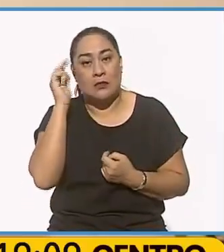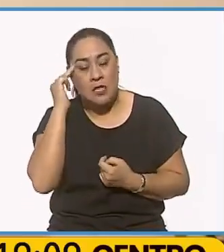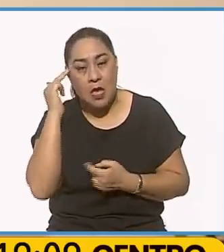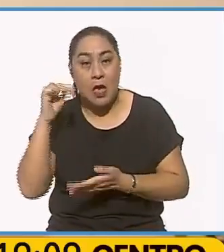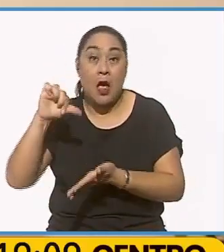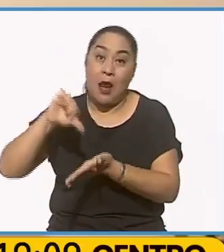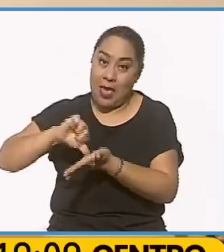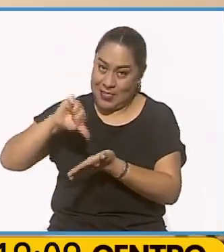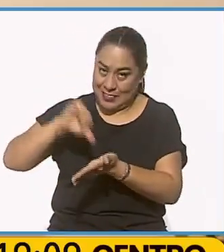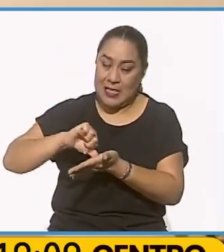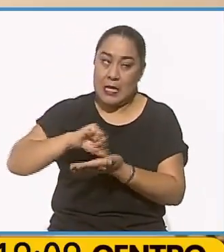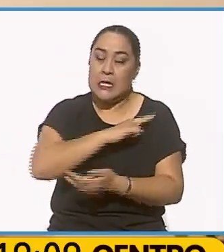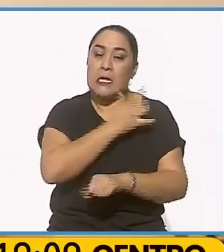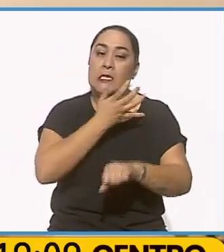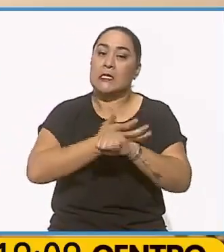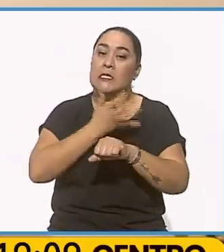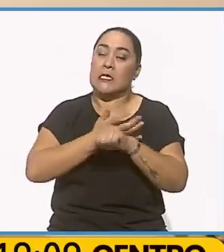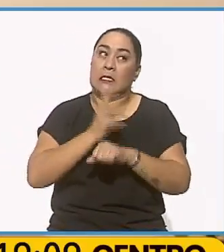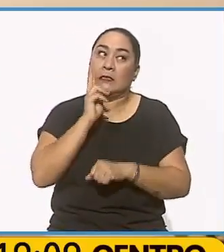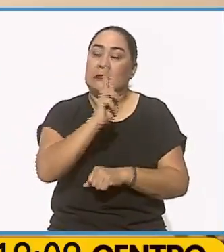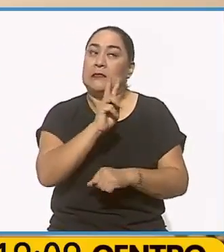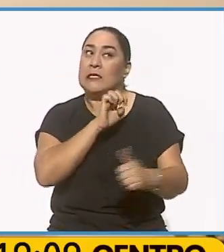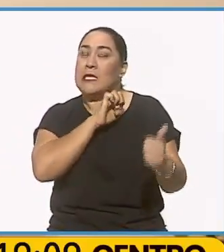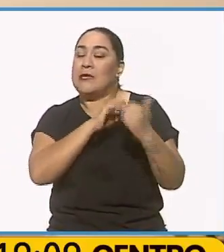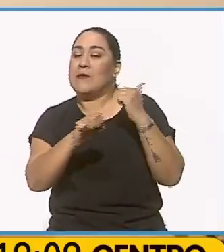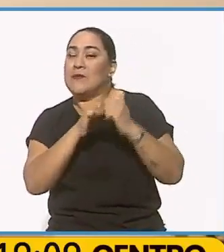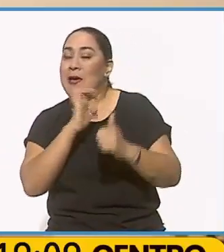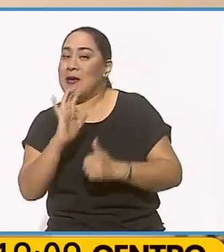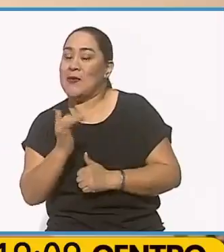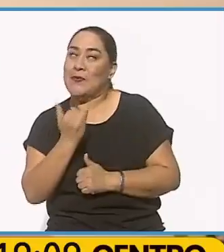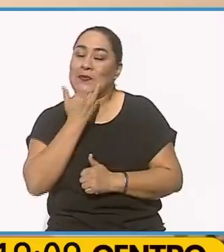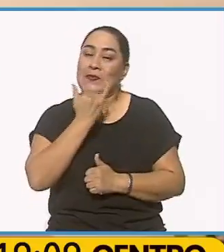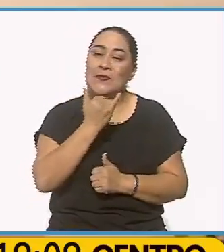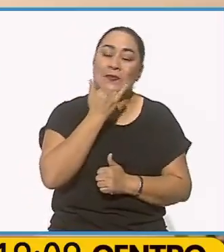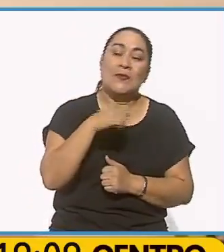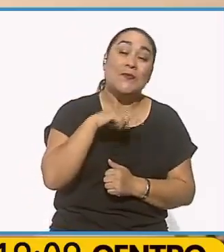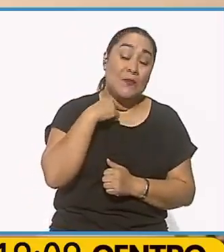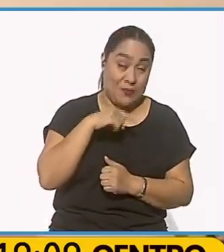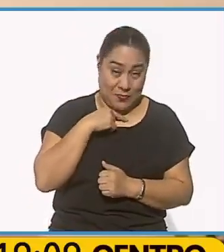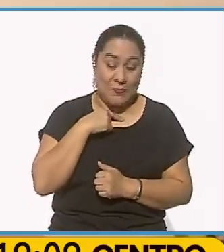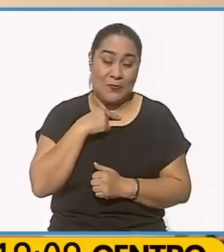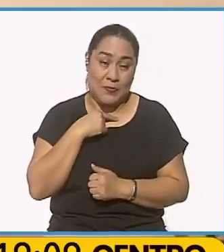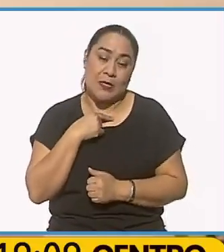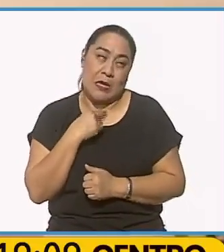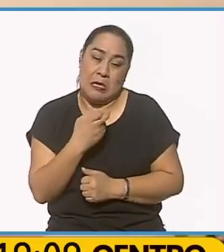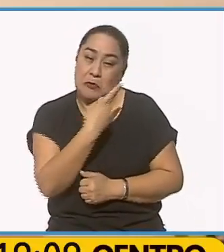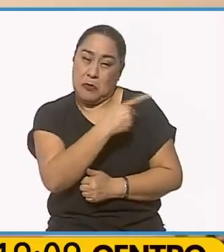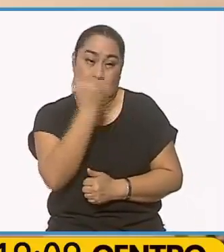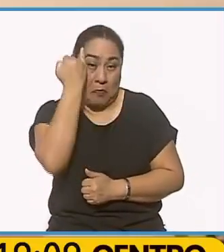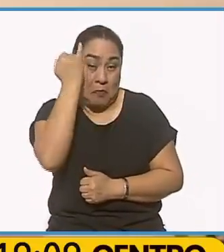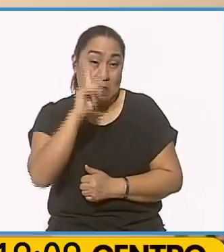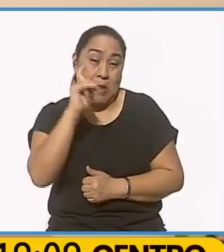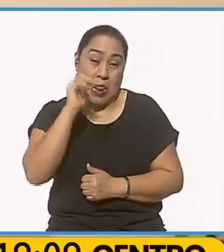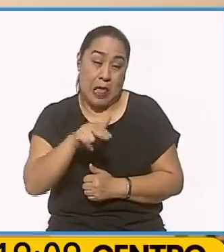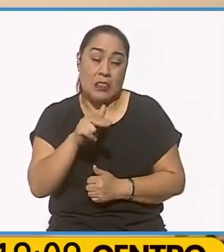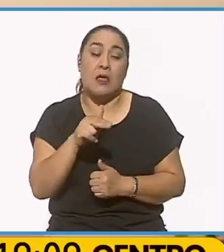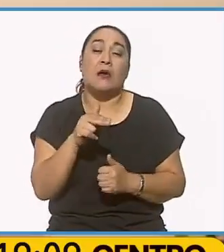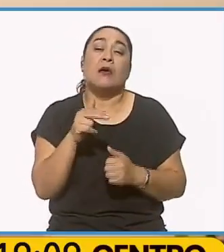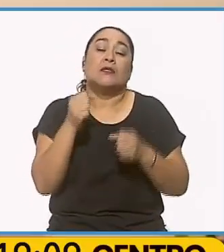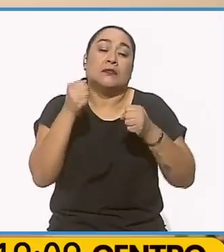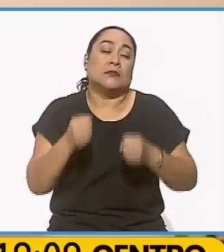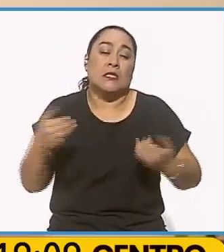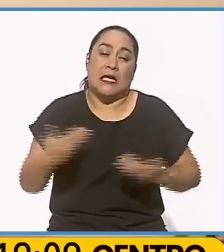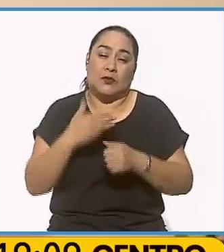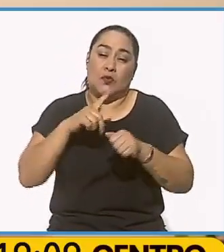que Estados Unidos considera grandes adversarios y que ella ha dicho en la Estrategia de Seguridad Nacional que quiere prácticamente